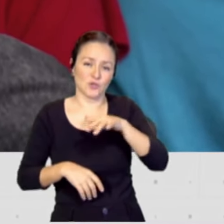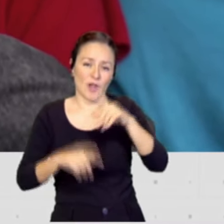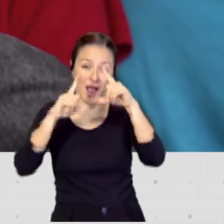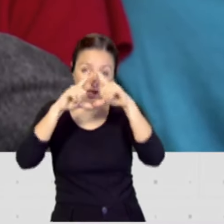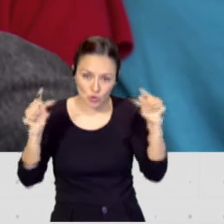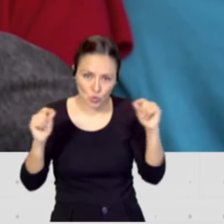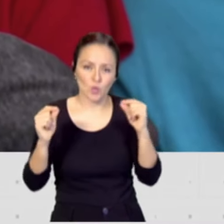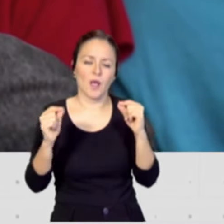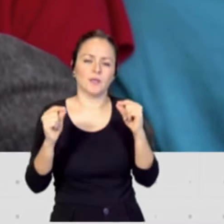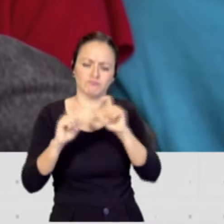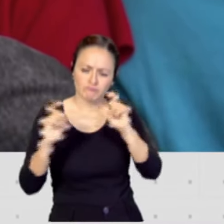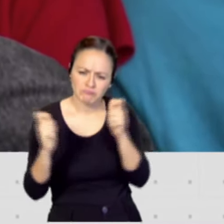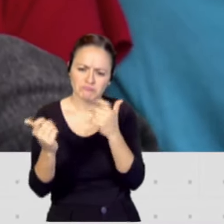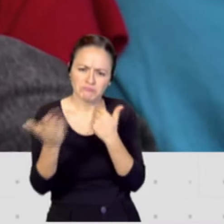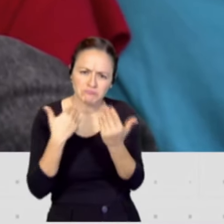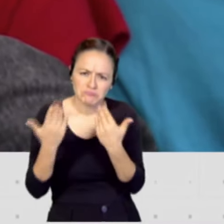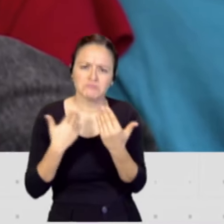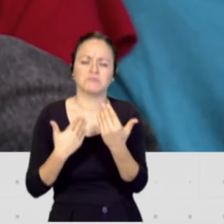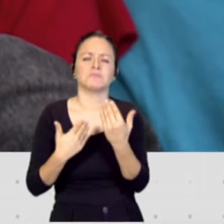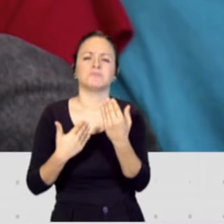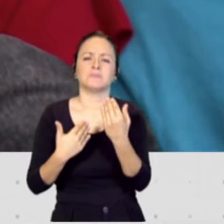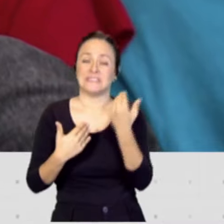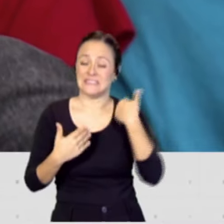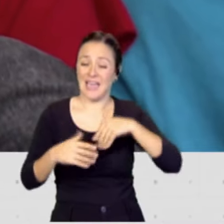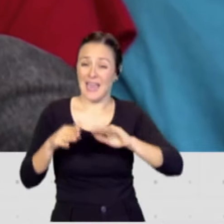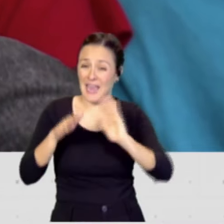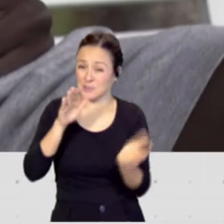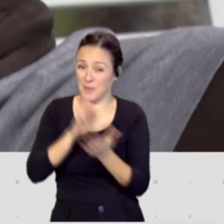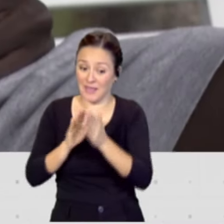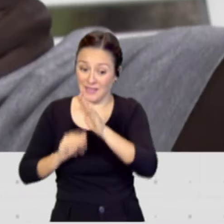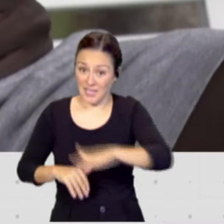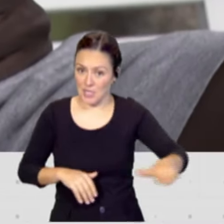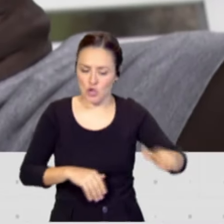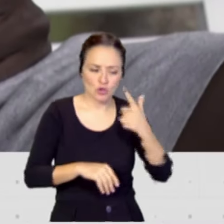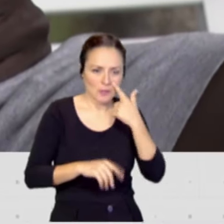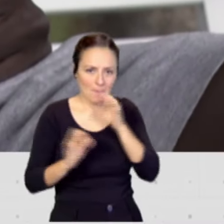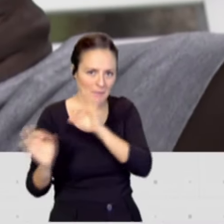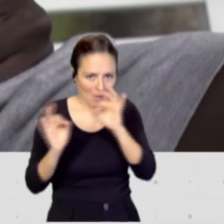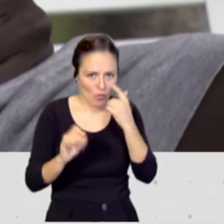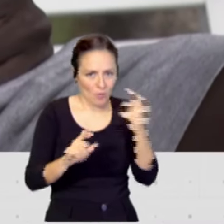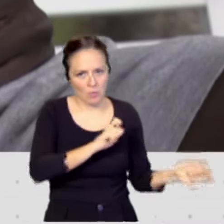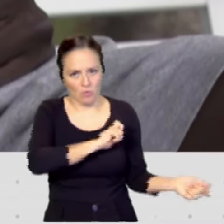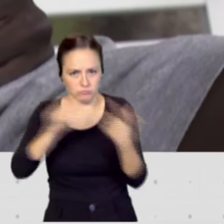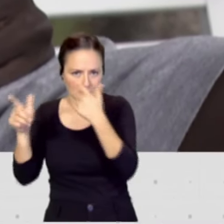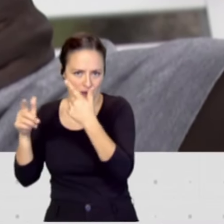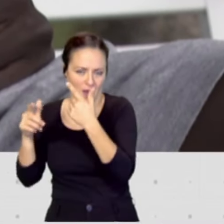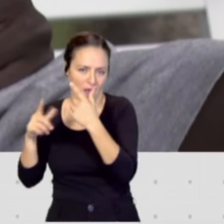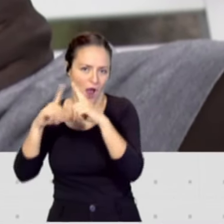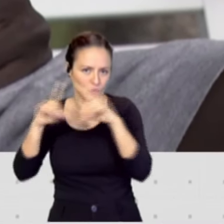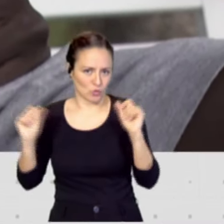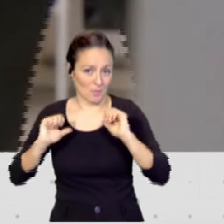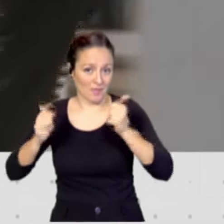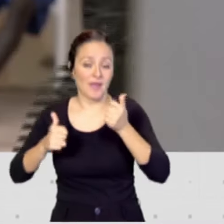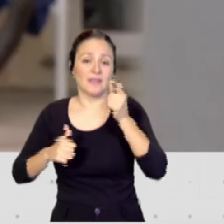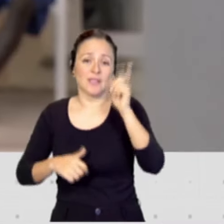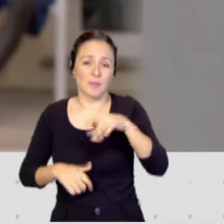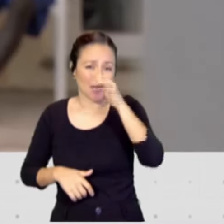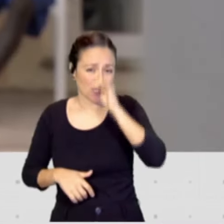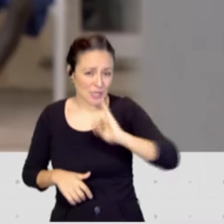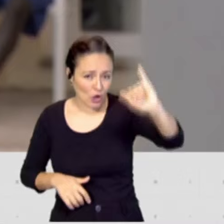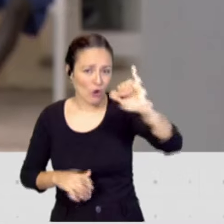preparando eh los expedientes de los niños para la derivación Asturias hemos hecho También estamos preparando los de La Rioja y de